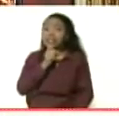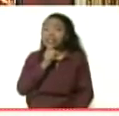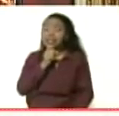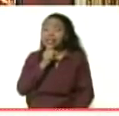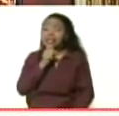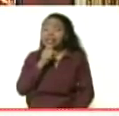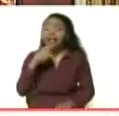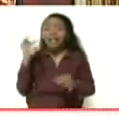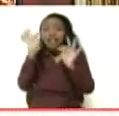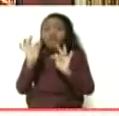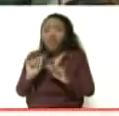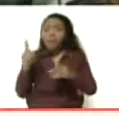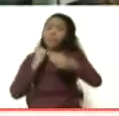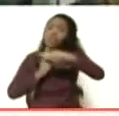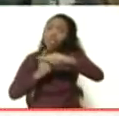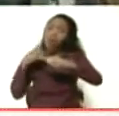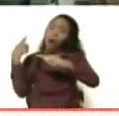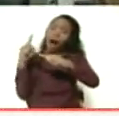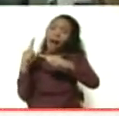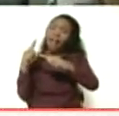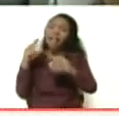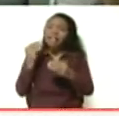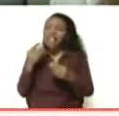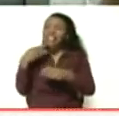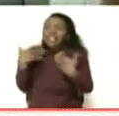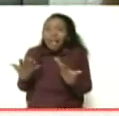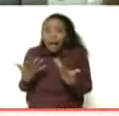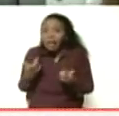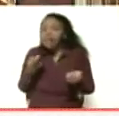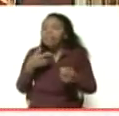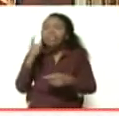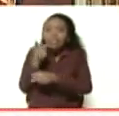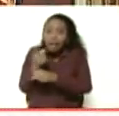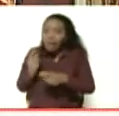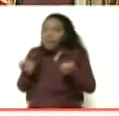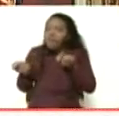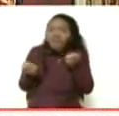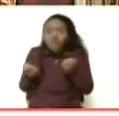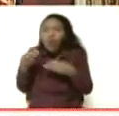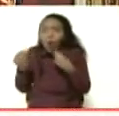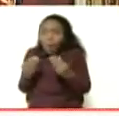positivos tiene? ¿Qué elementos deben regularse? ¿Qué elementos no deben regularse?